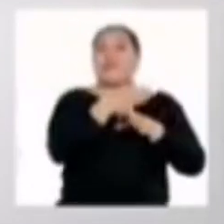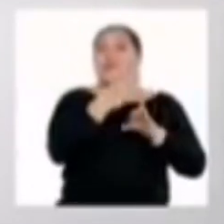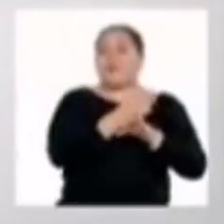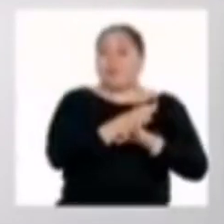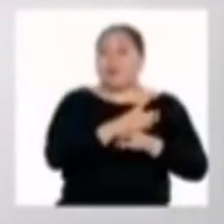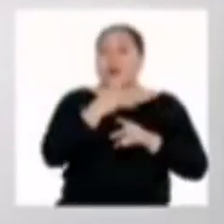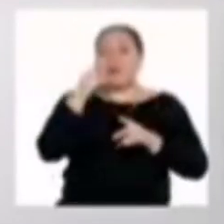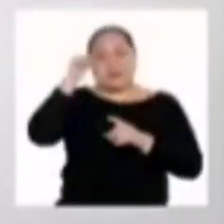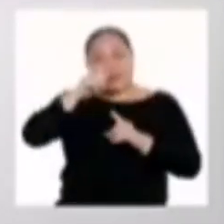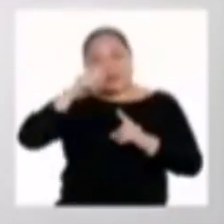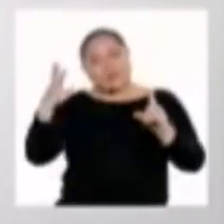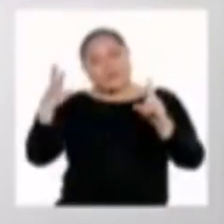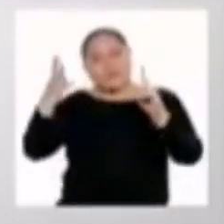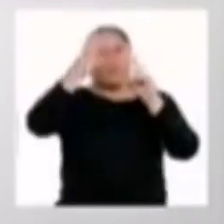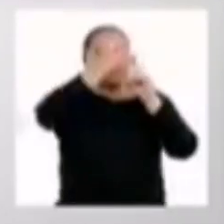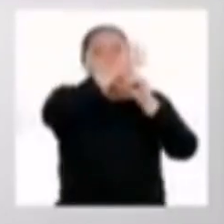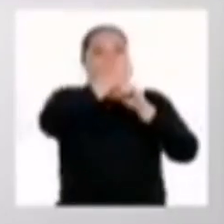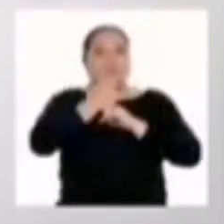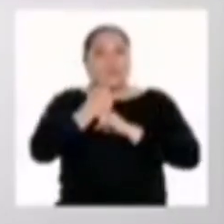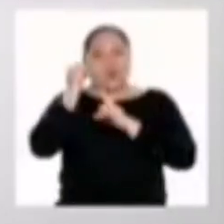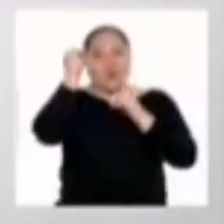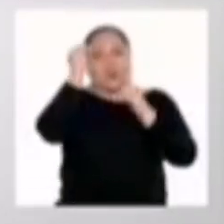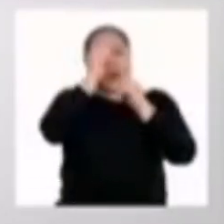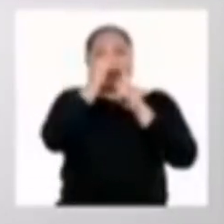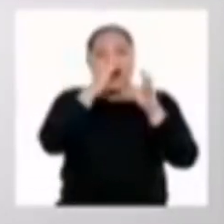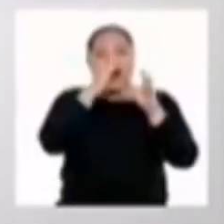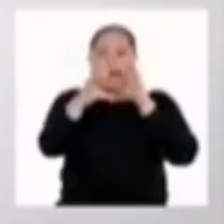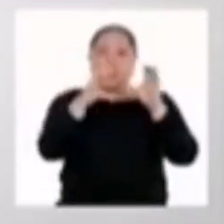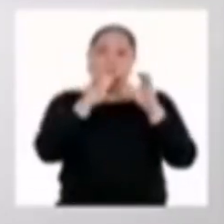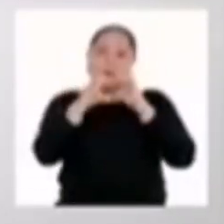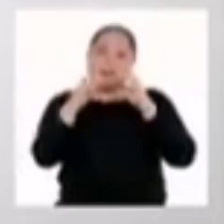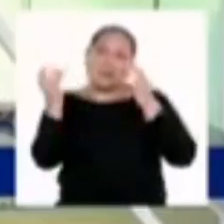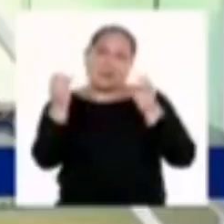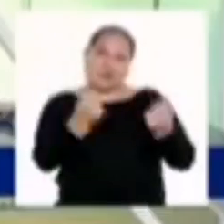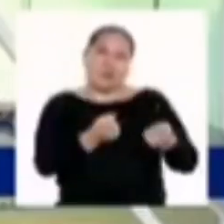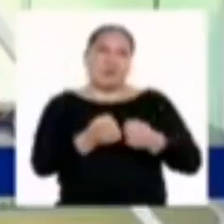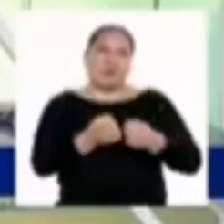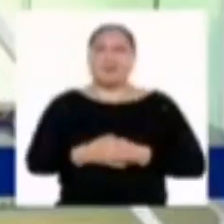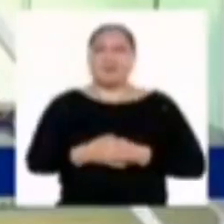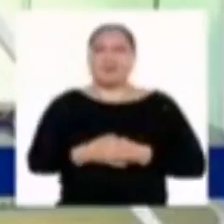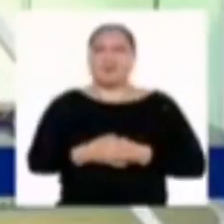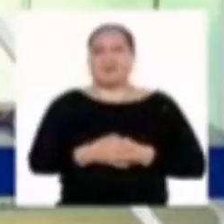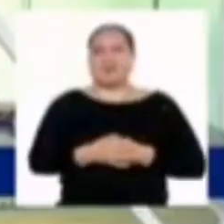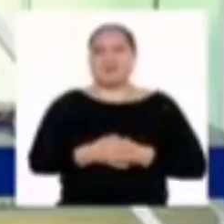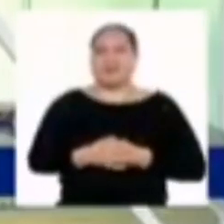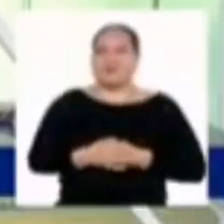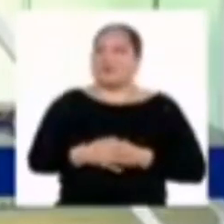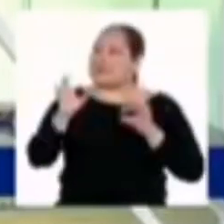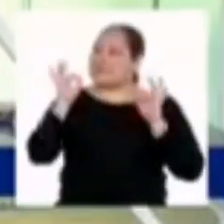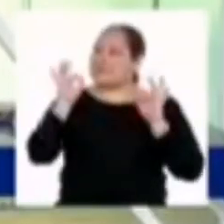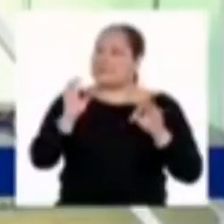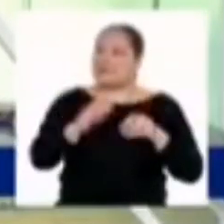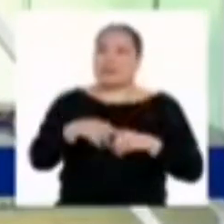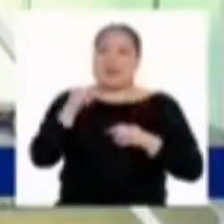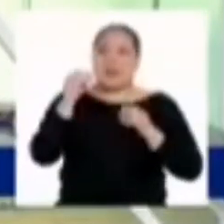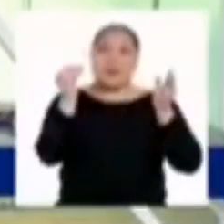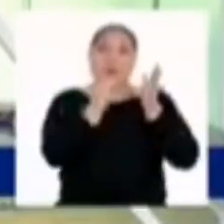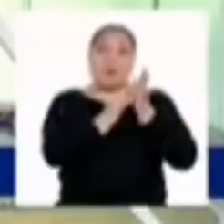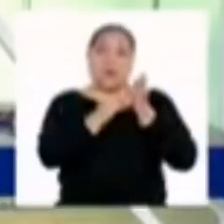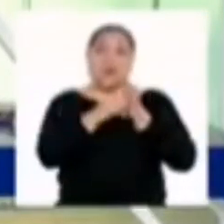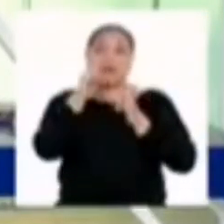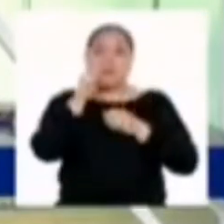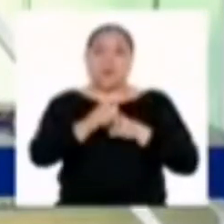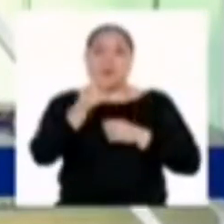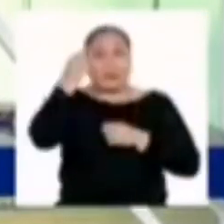manera, alcanzaremos nuestro propósito comunicativo más rápido. ¡Excelente! Para empezar seremos bien